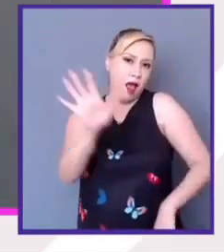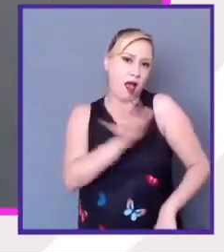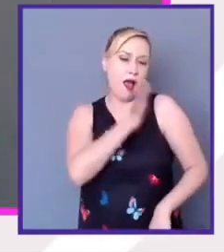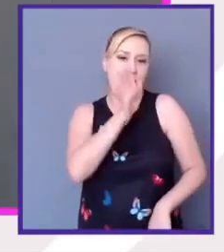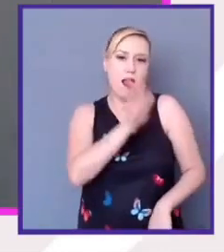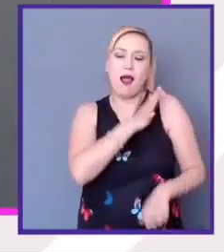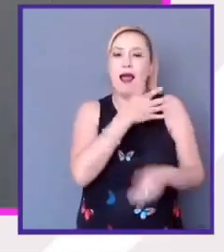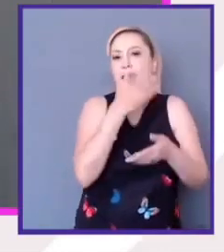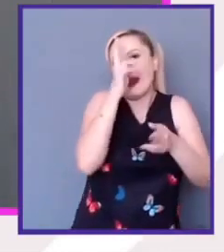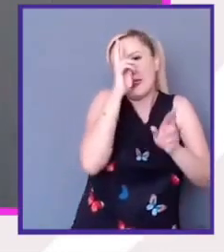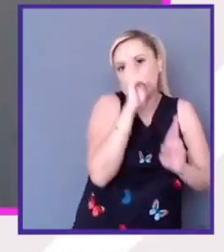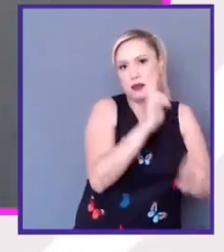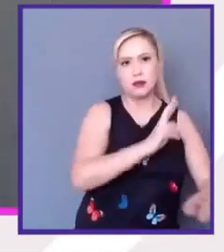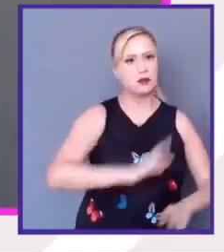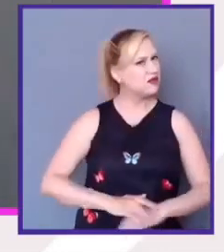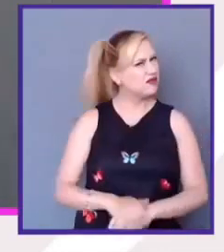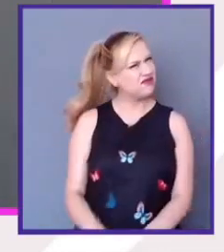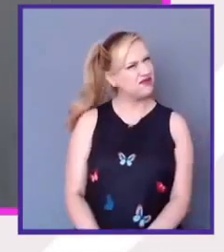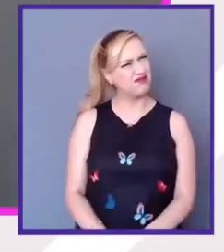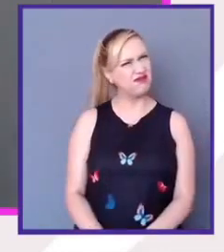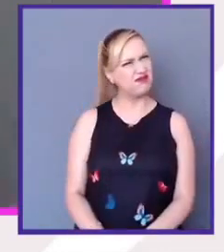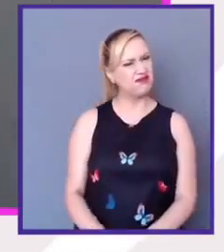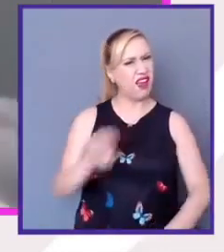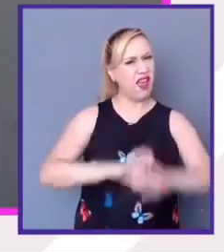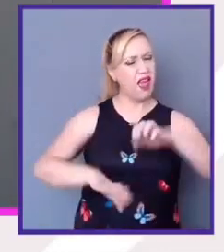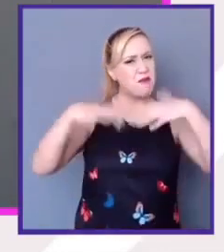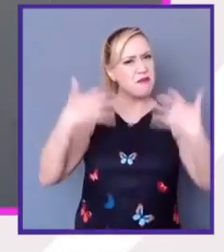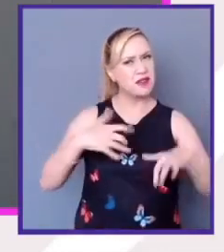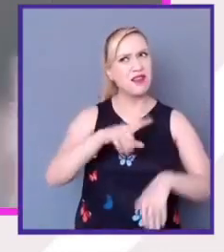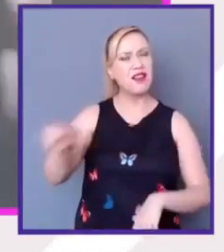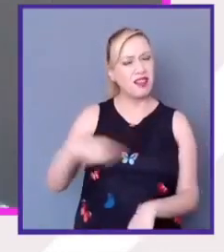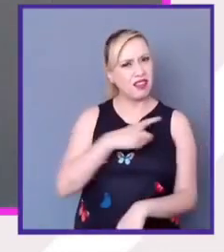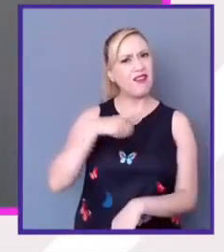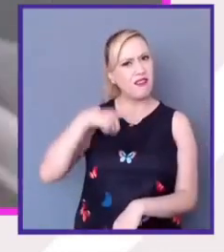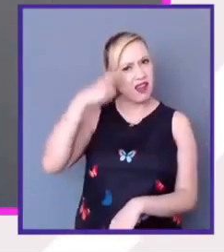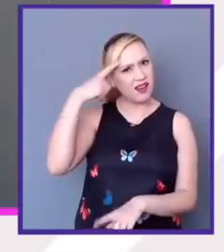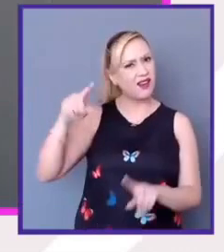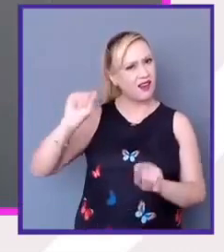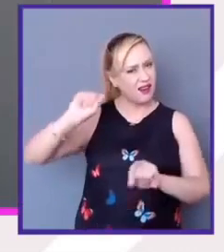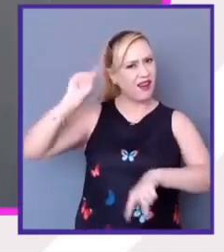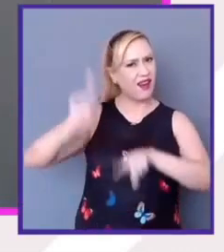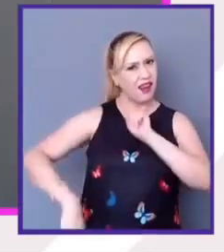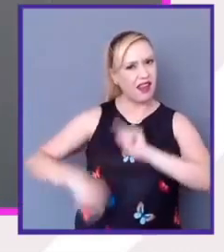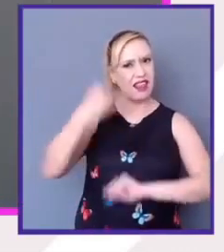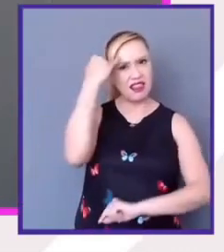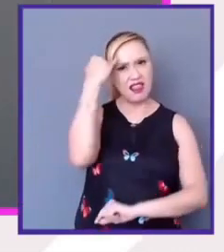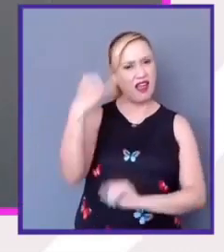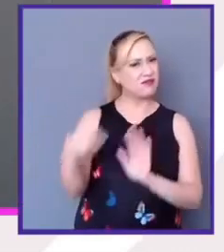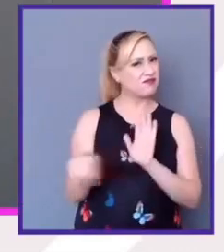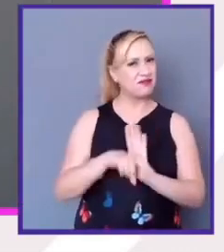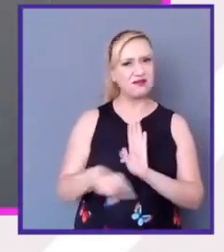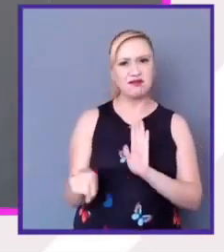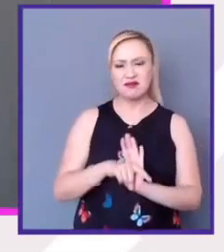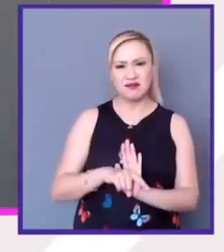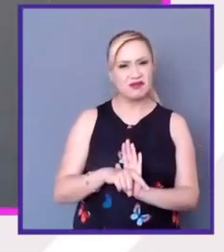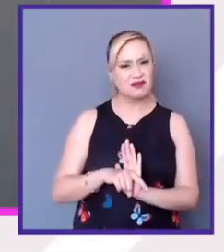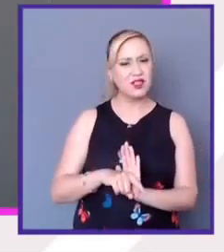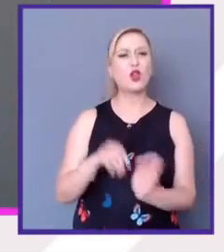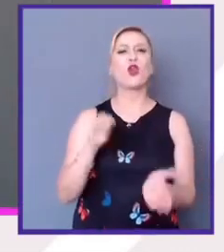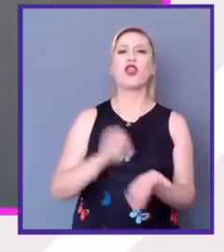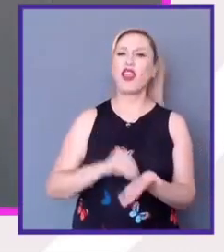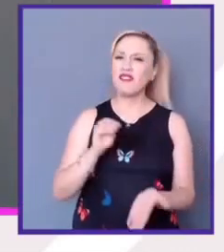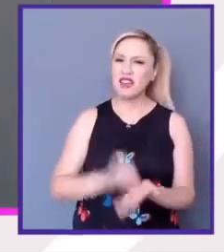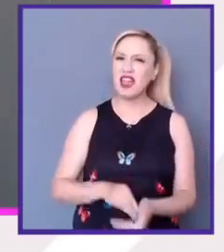entrarle al tema, no solo porque existe y no solo porque sigue generando exclusión y discriminación, etcétera, sino porque todavía hay muchos mitos y